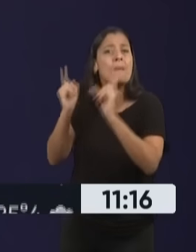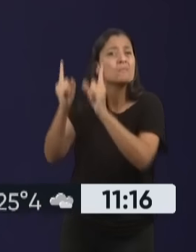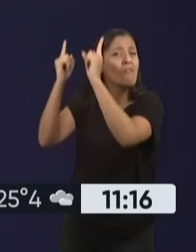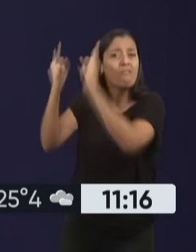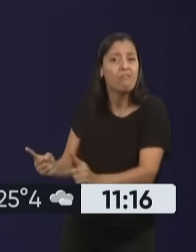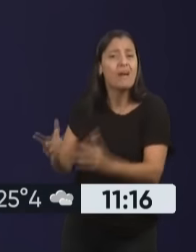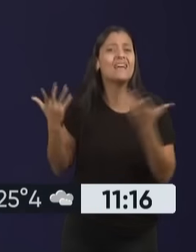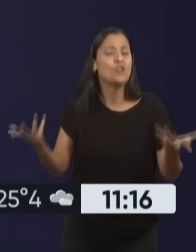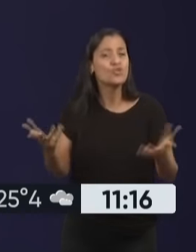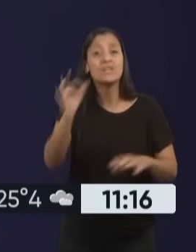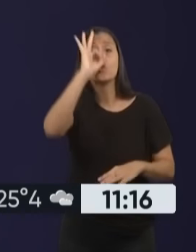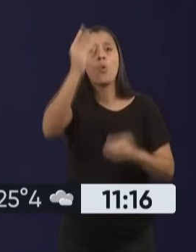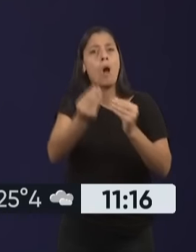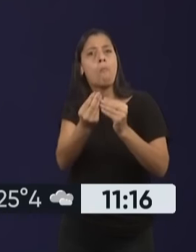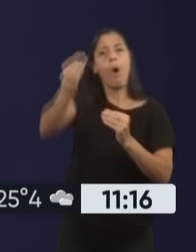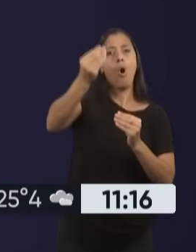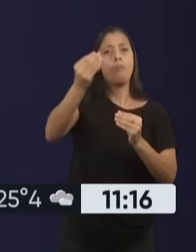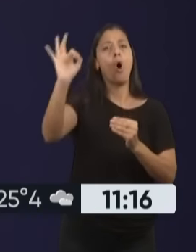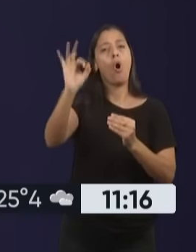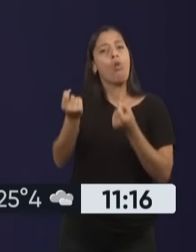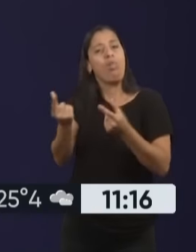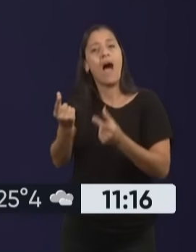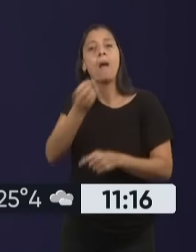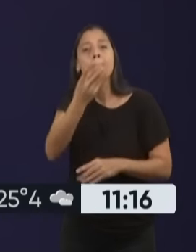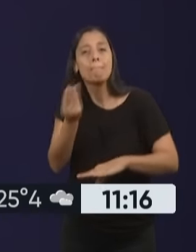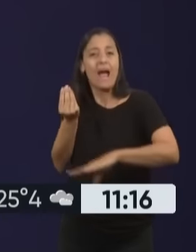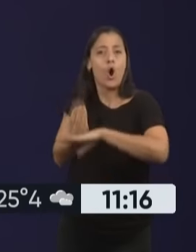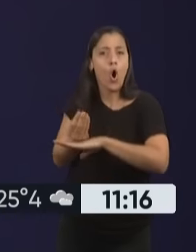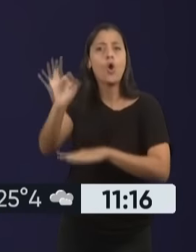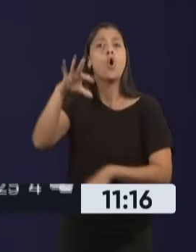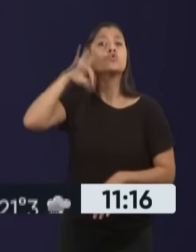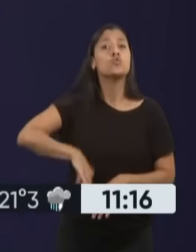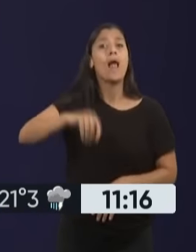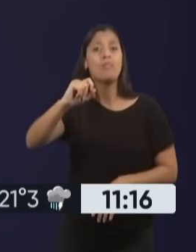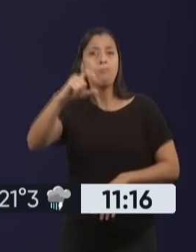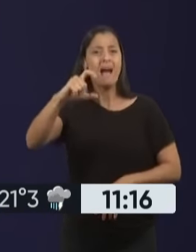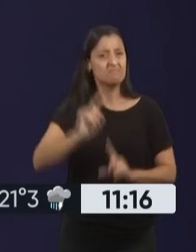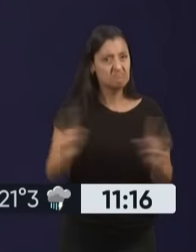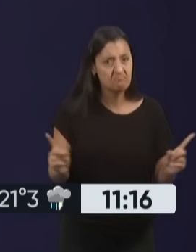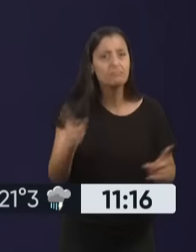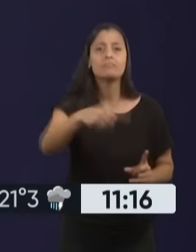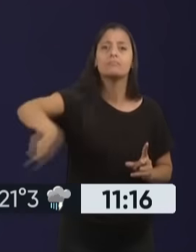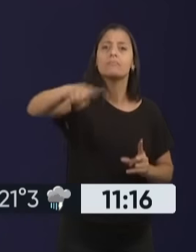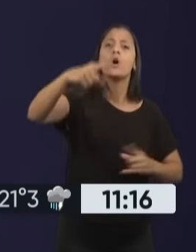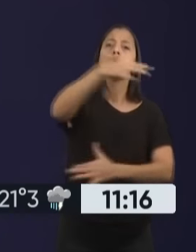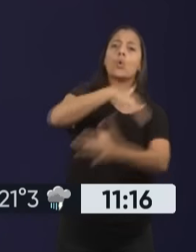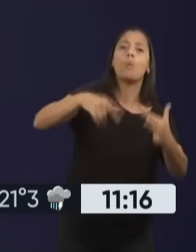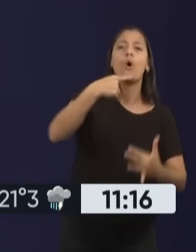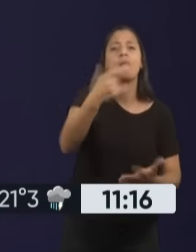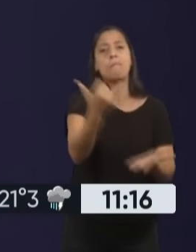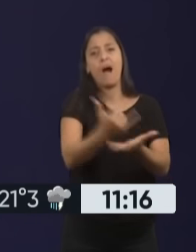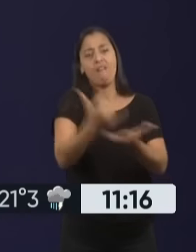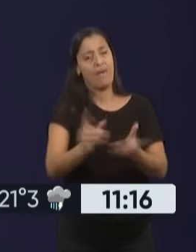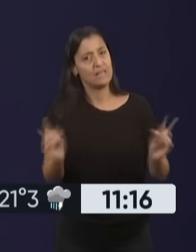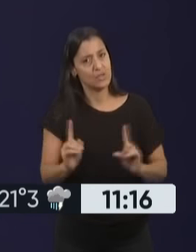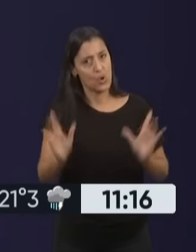la se la subió de Rango o se le mejoró el rango ni se le mejoró el sueldo ni ninguna de otras que han dicho en el caso